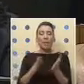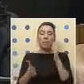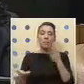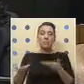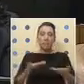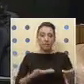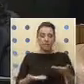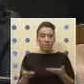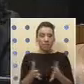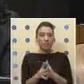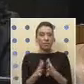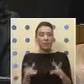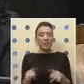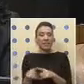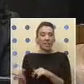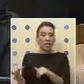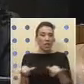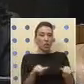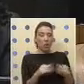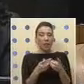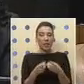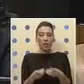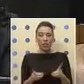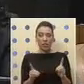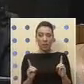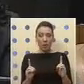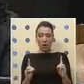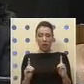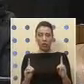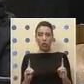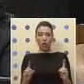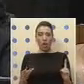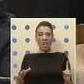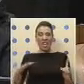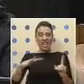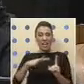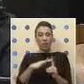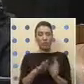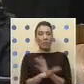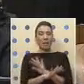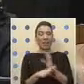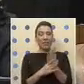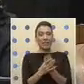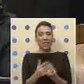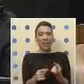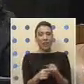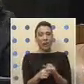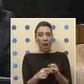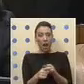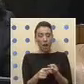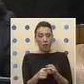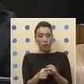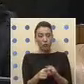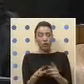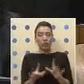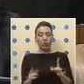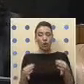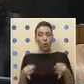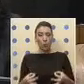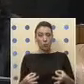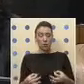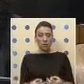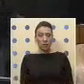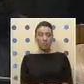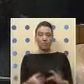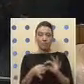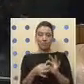solidario, mucho más igualitario, más democrático e inclusivo y terminar además con los abusos y las injusticias. Muchas gracias.